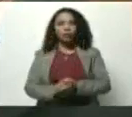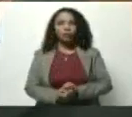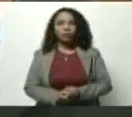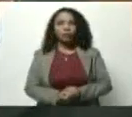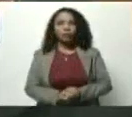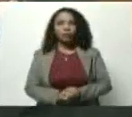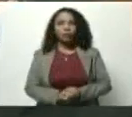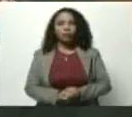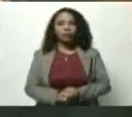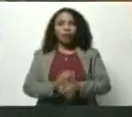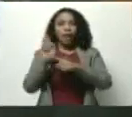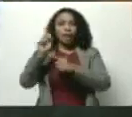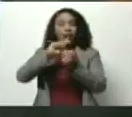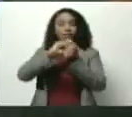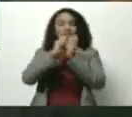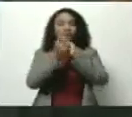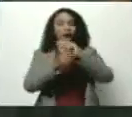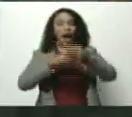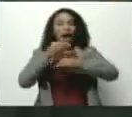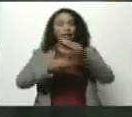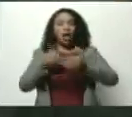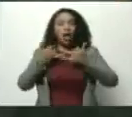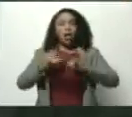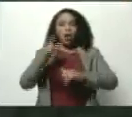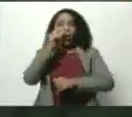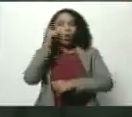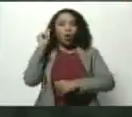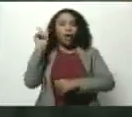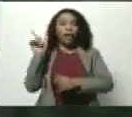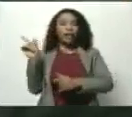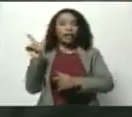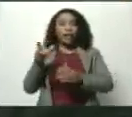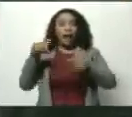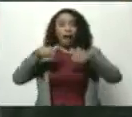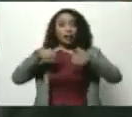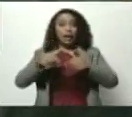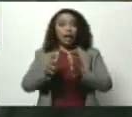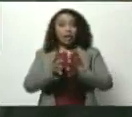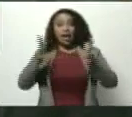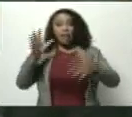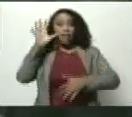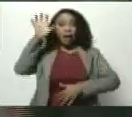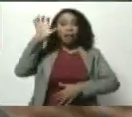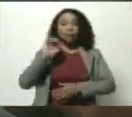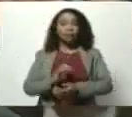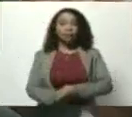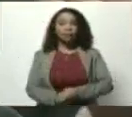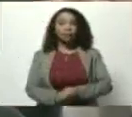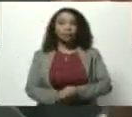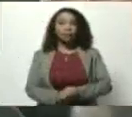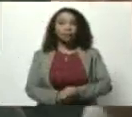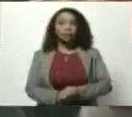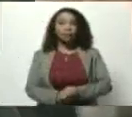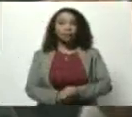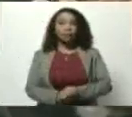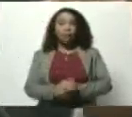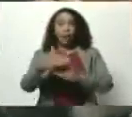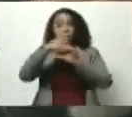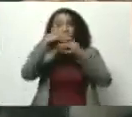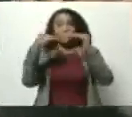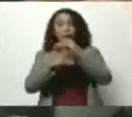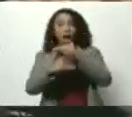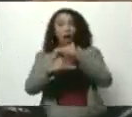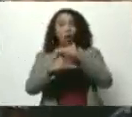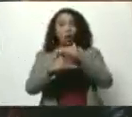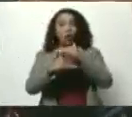la transformación fue hecha por los hijos y las hijas de este gran país y bajo las condiciones